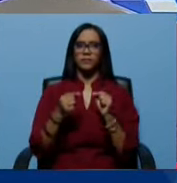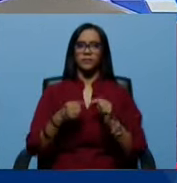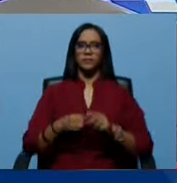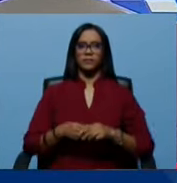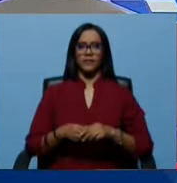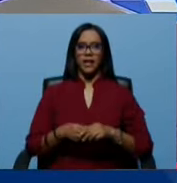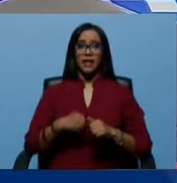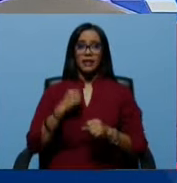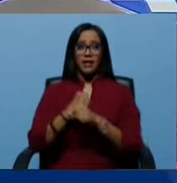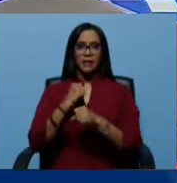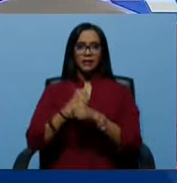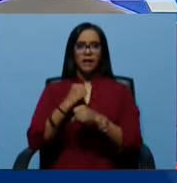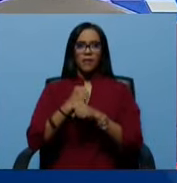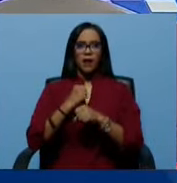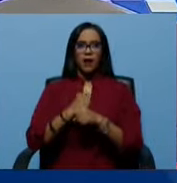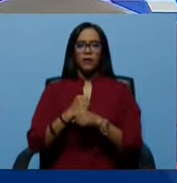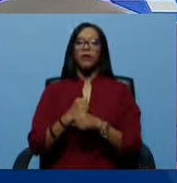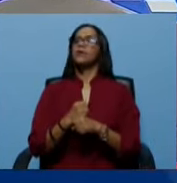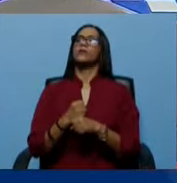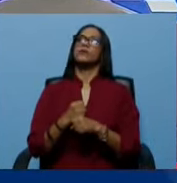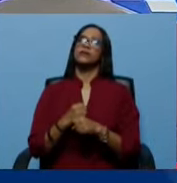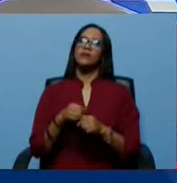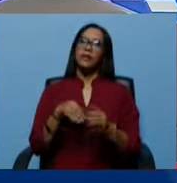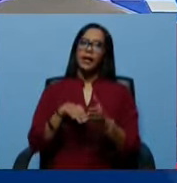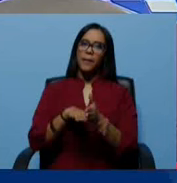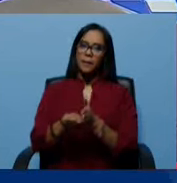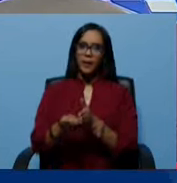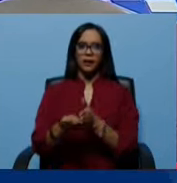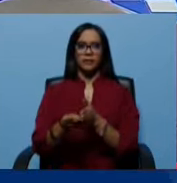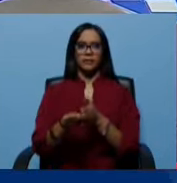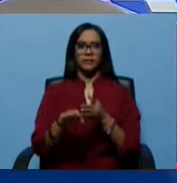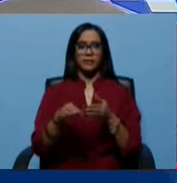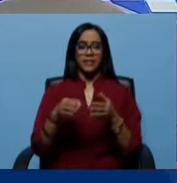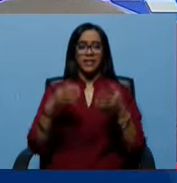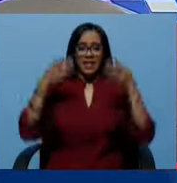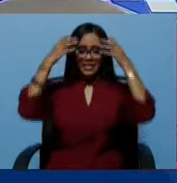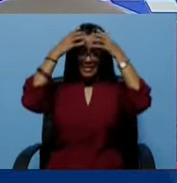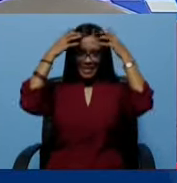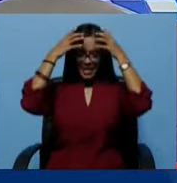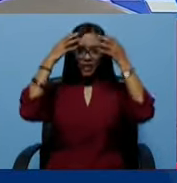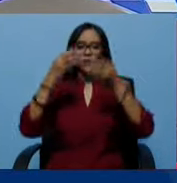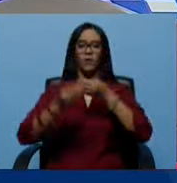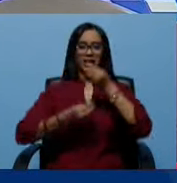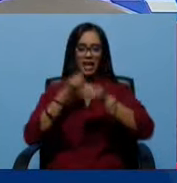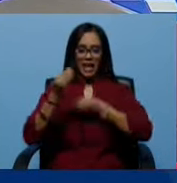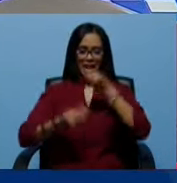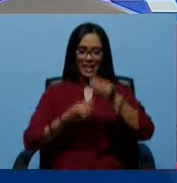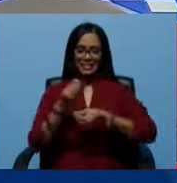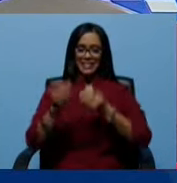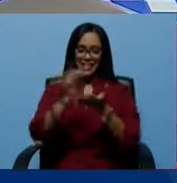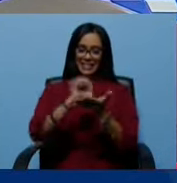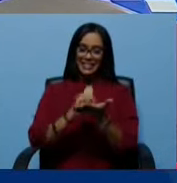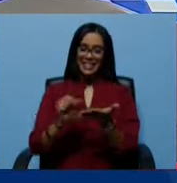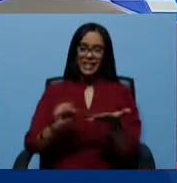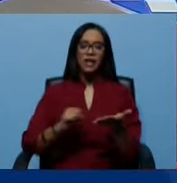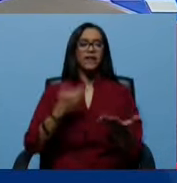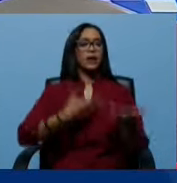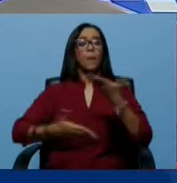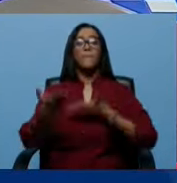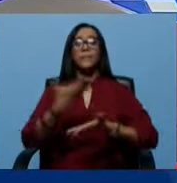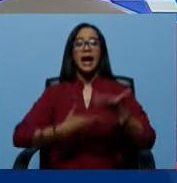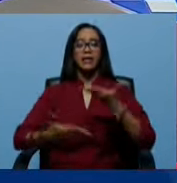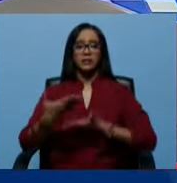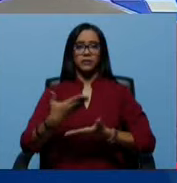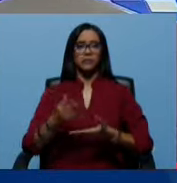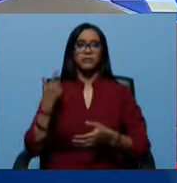del trabajo que sale del cerebro, que crea, que escribe, que comparte.